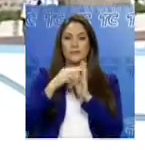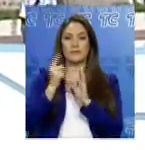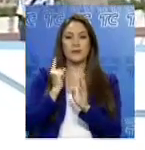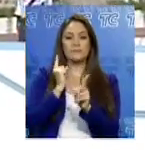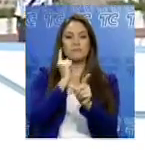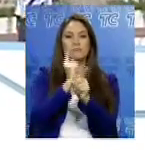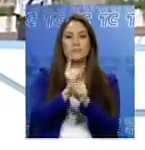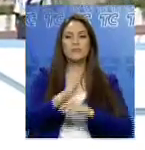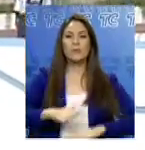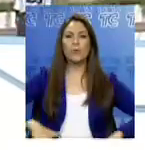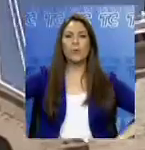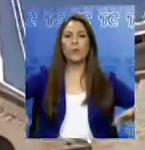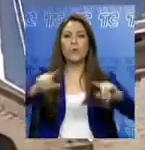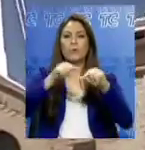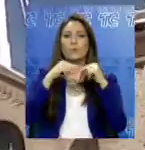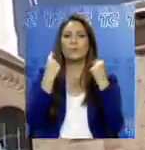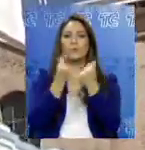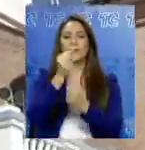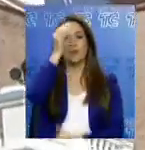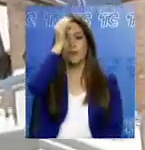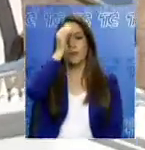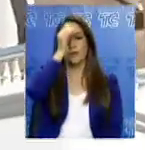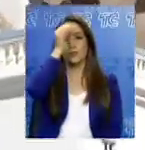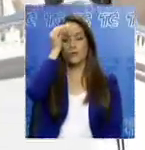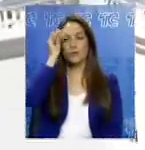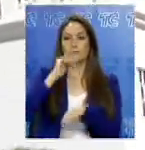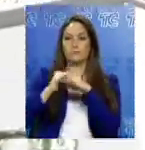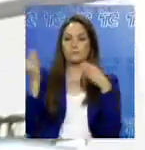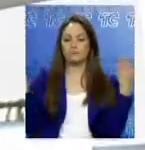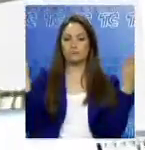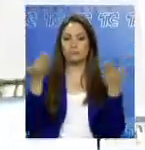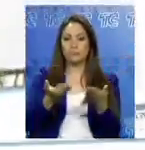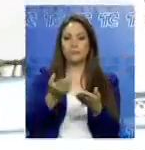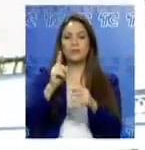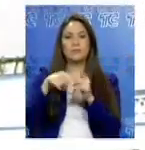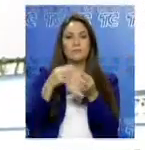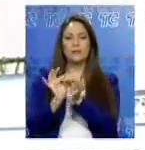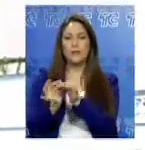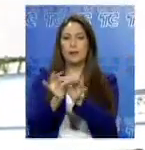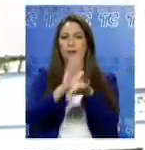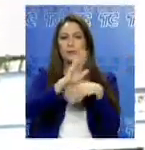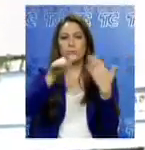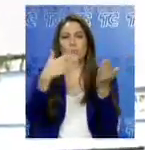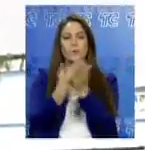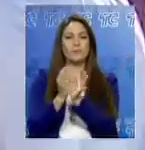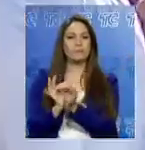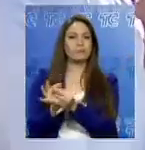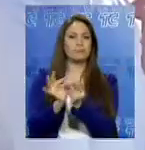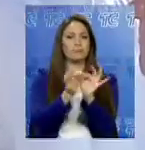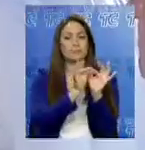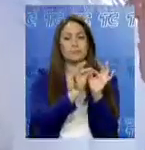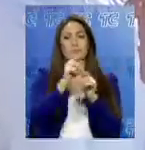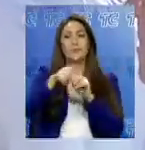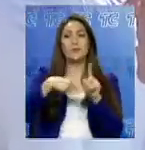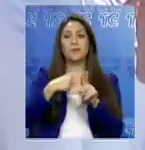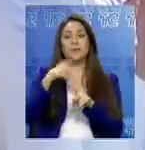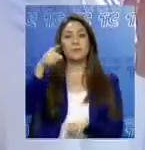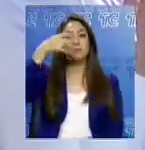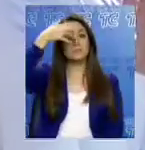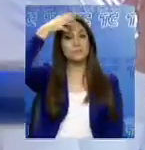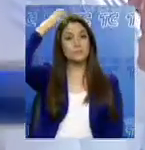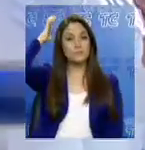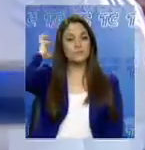reunirá con toda la comunidad católica. Aquí se efectuó una remodelación integral y la adecuación total del lugar. El alcalde de Quito, Mauricio